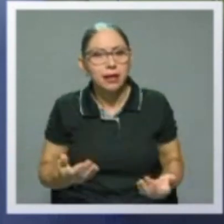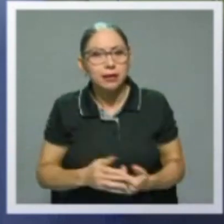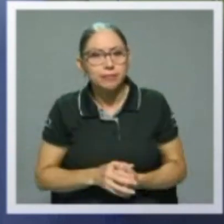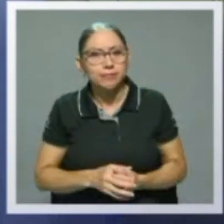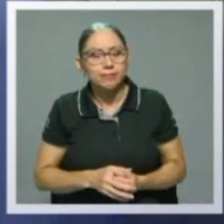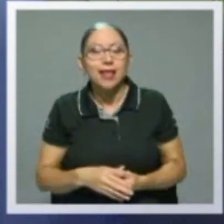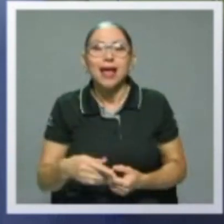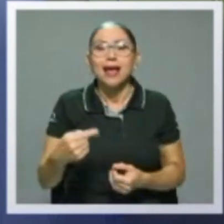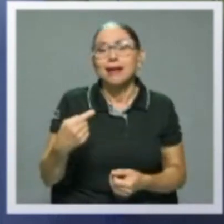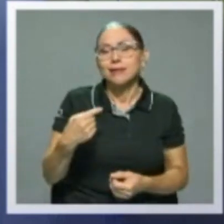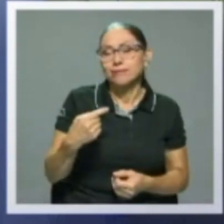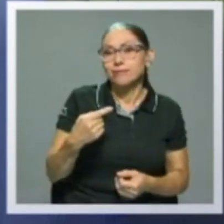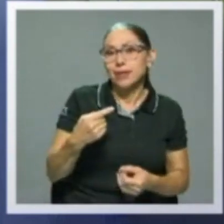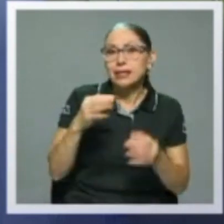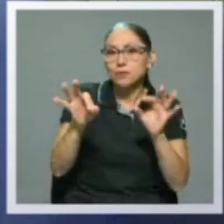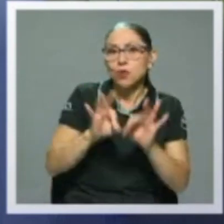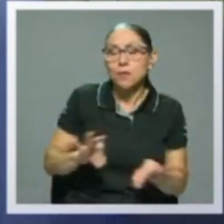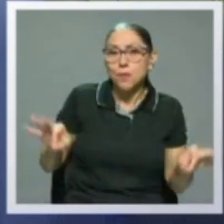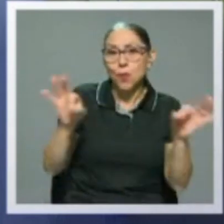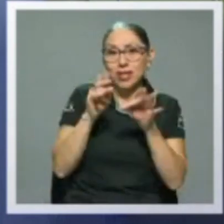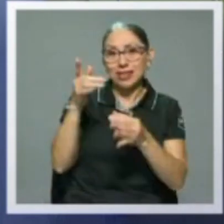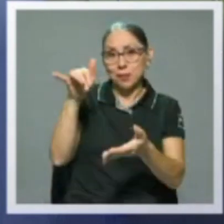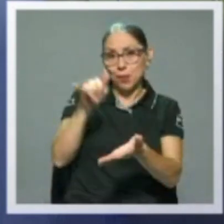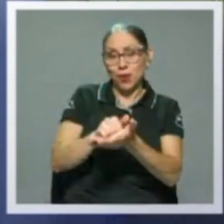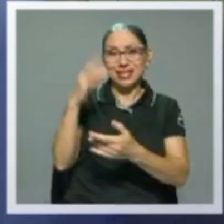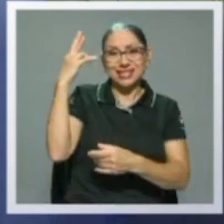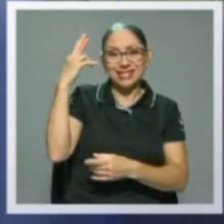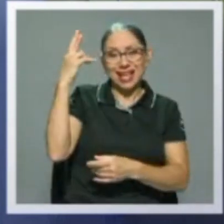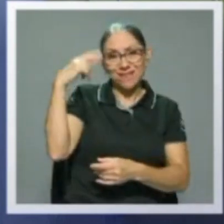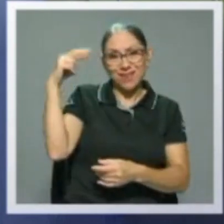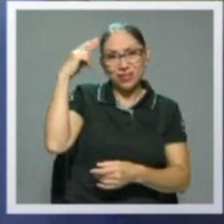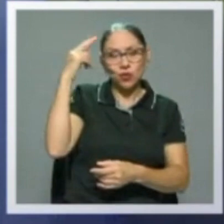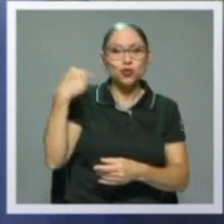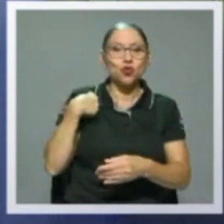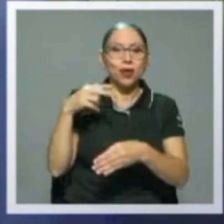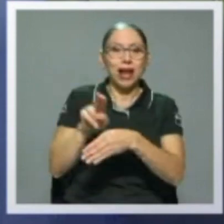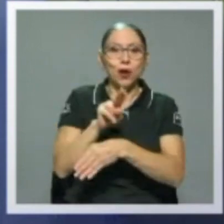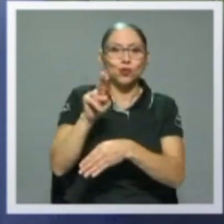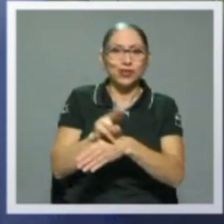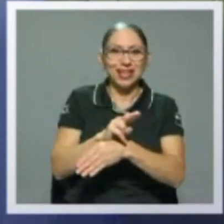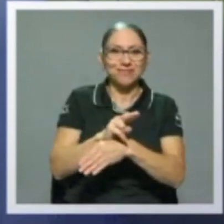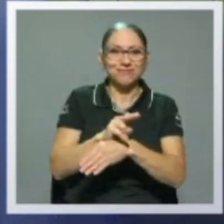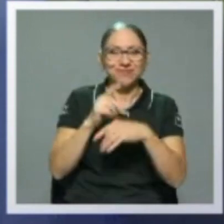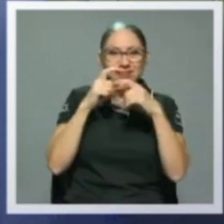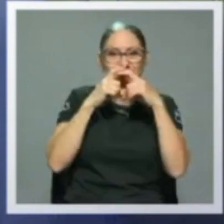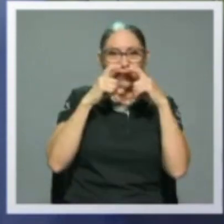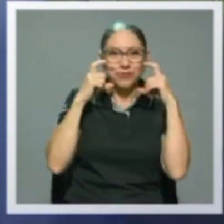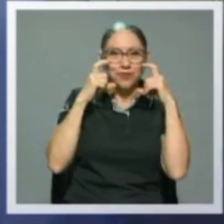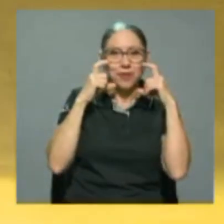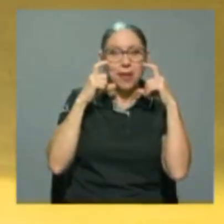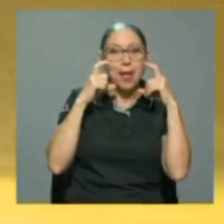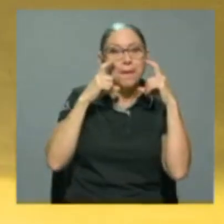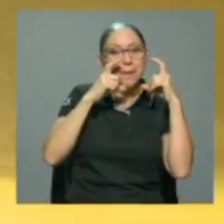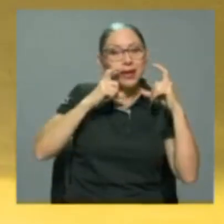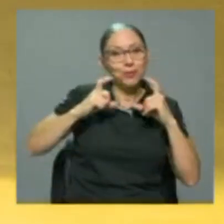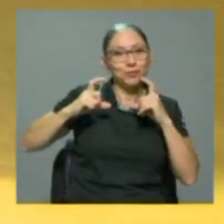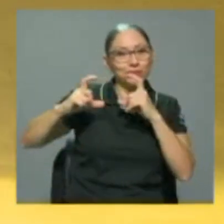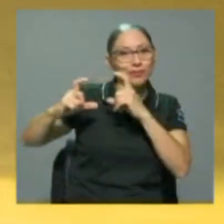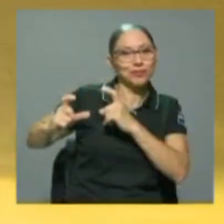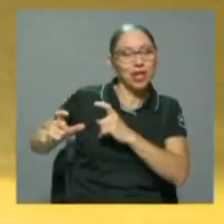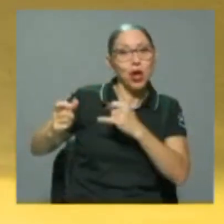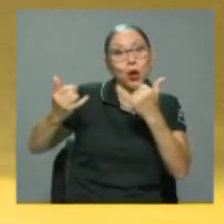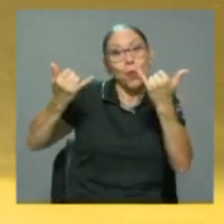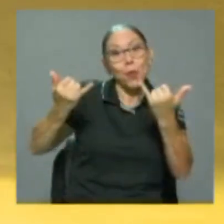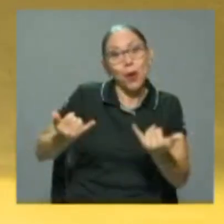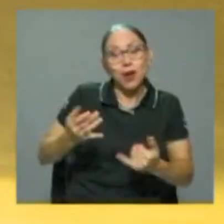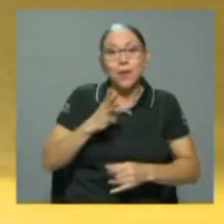me parece importante, y por eso la usé. Pero en el resto de la conversación, como vamos a hablar